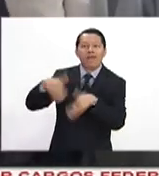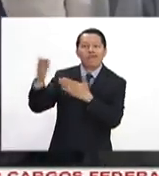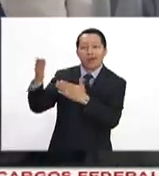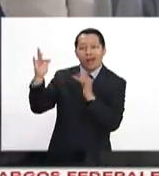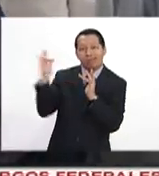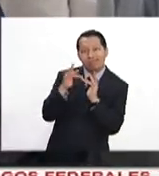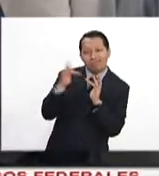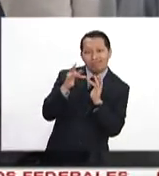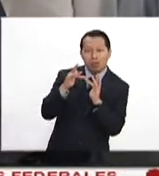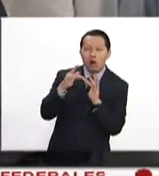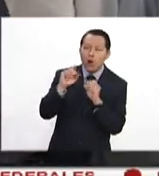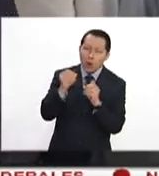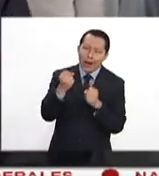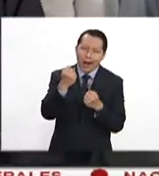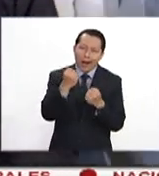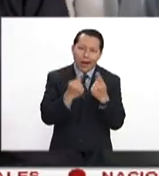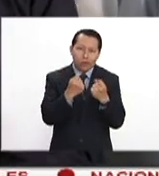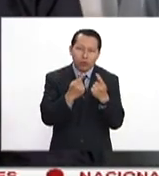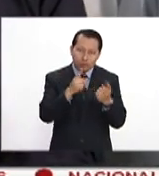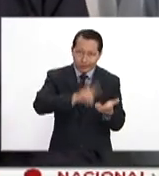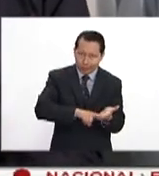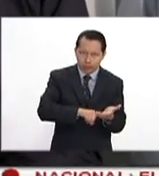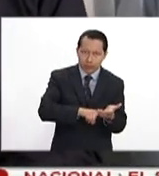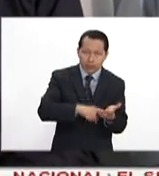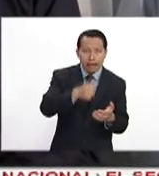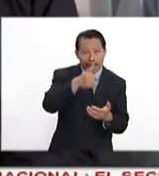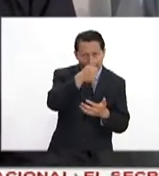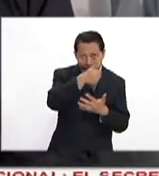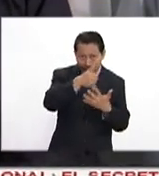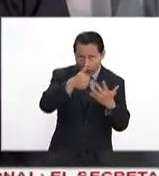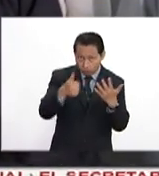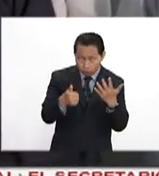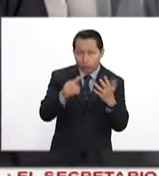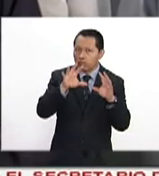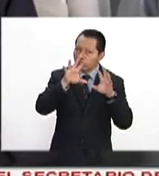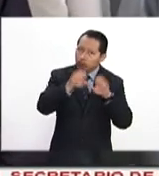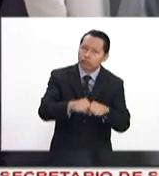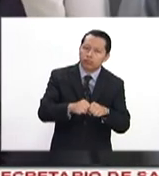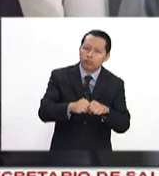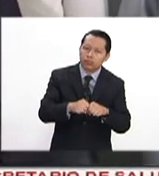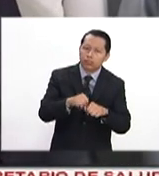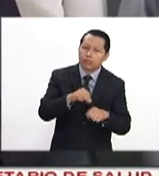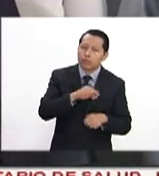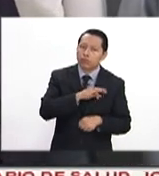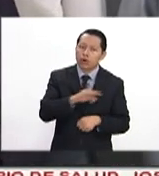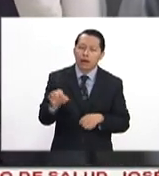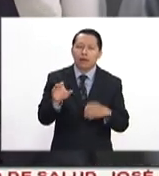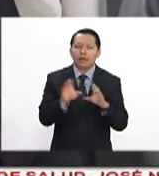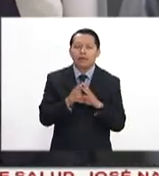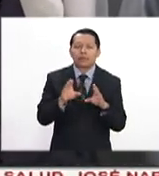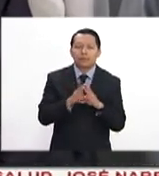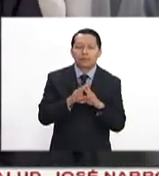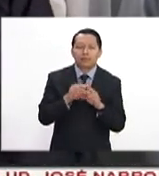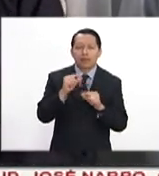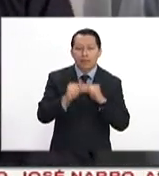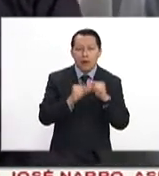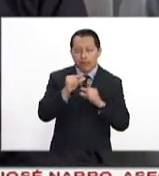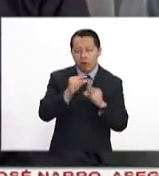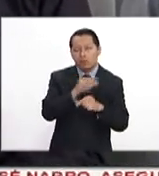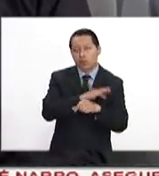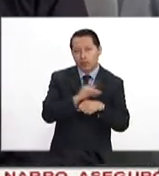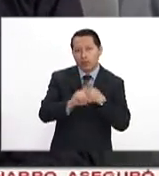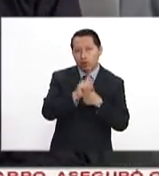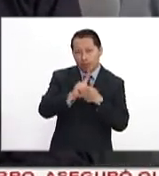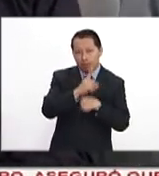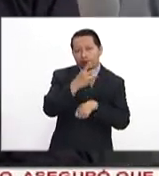aquí. Y vamos a ir por cada uno de ellos para con ello lograr poco a poco ir resolviendo el problema